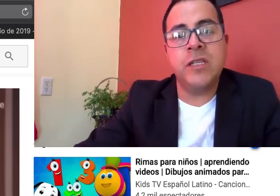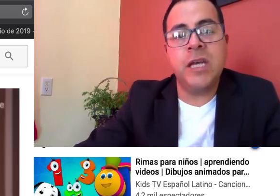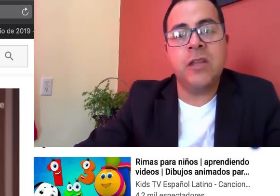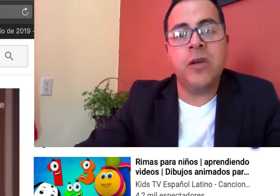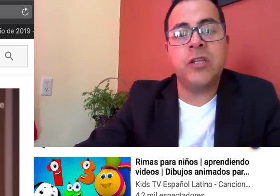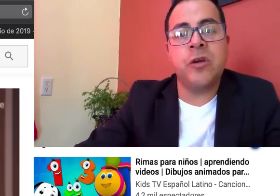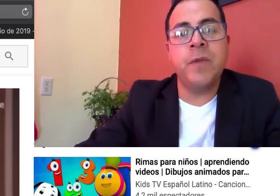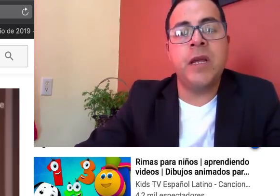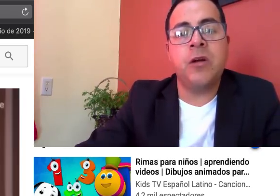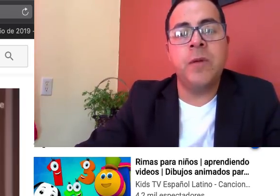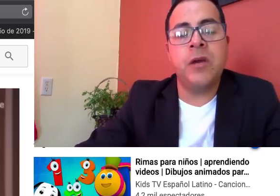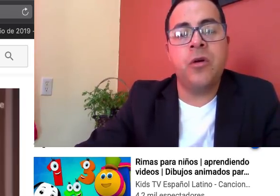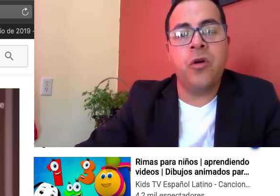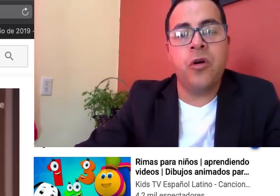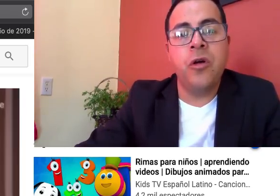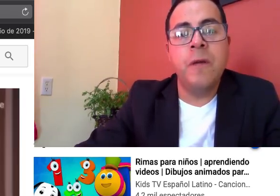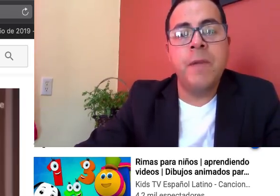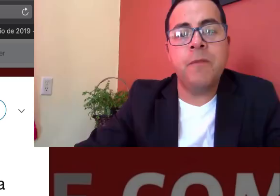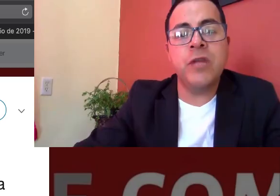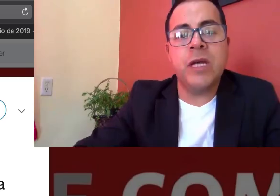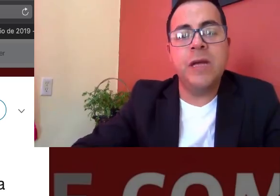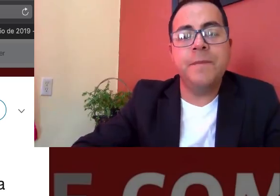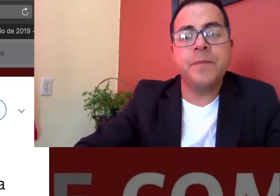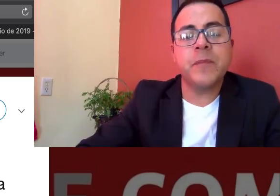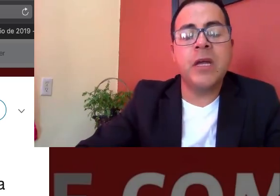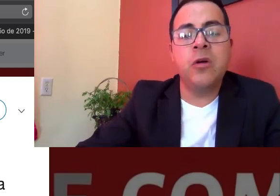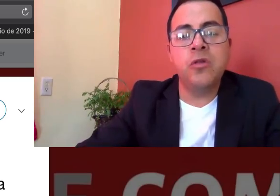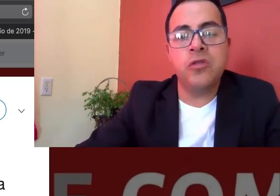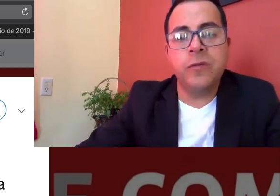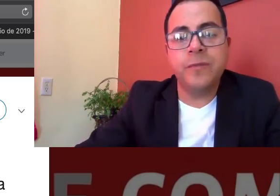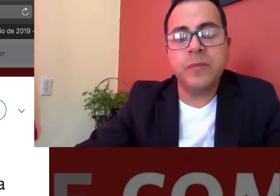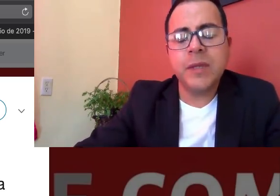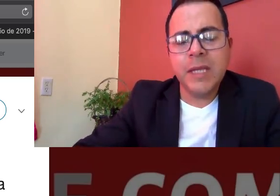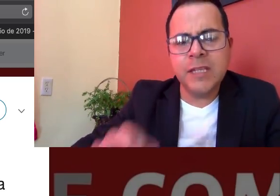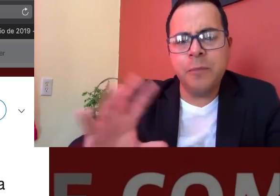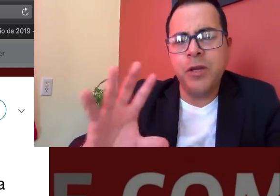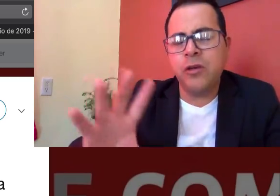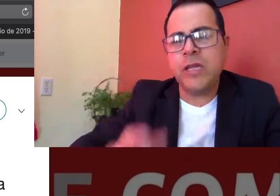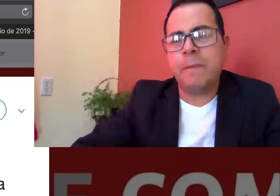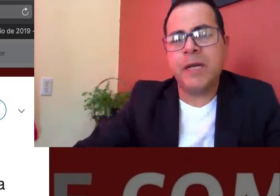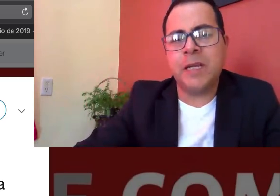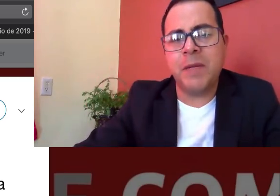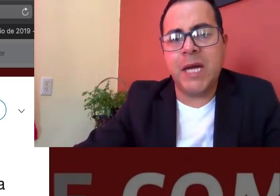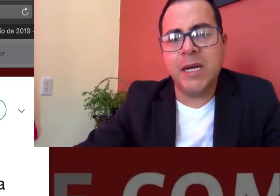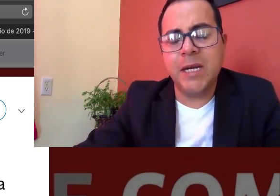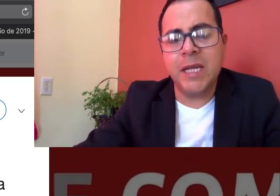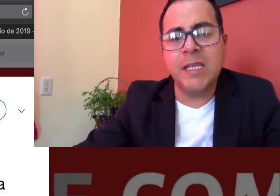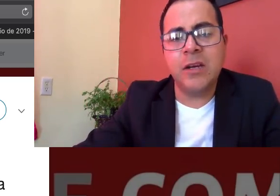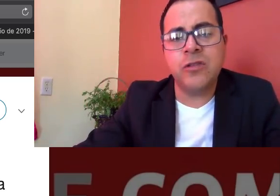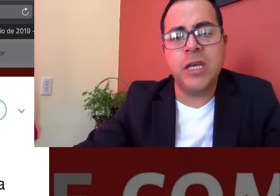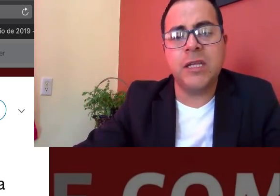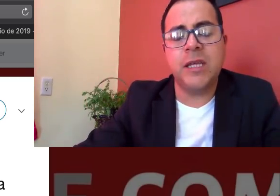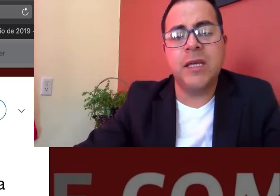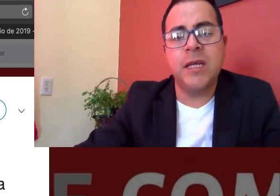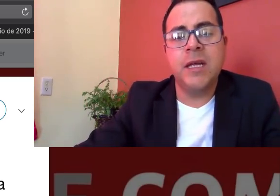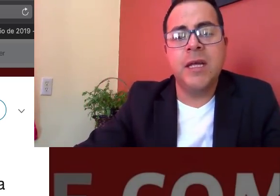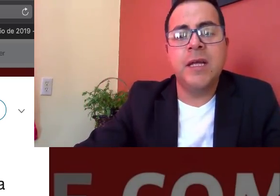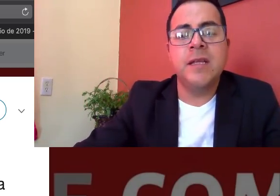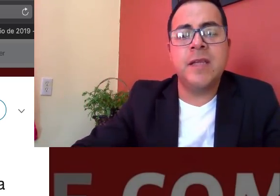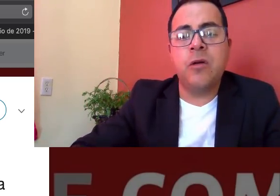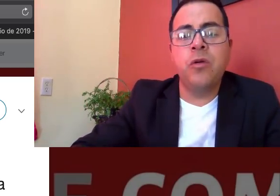decisión si sigue Donald Trump en el gobierno o no. Veamos aquí incluso esta opinión, ya para terminar, que dice lo